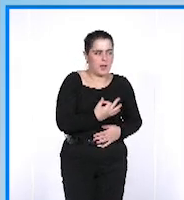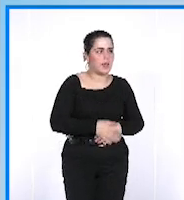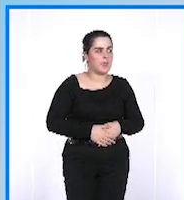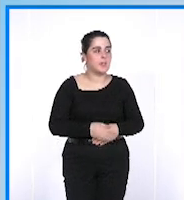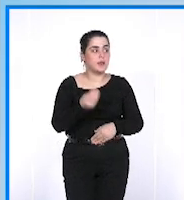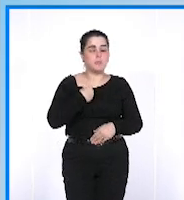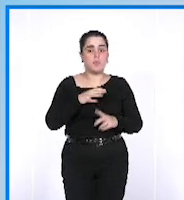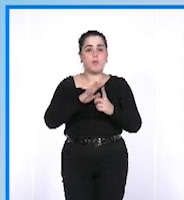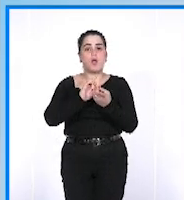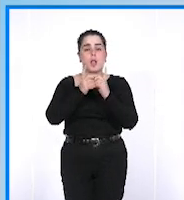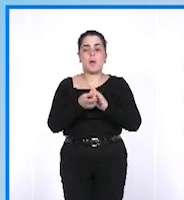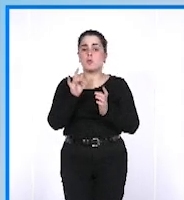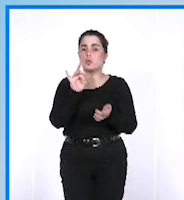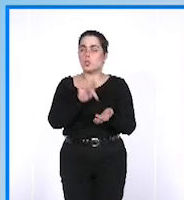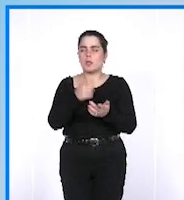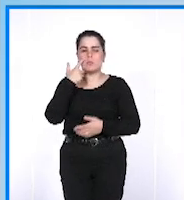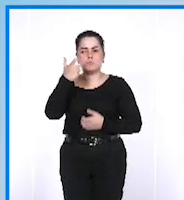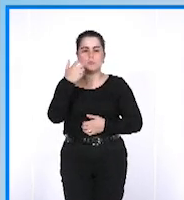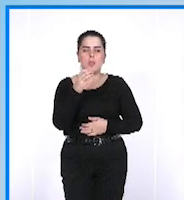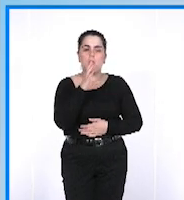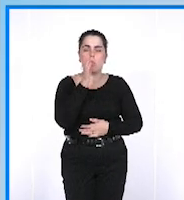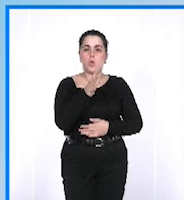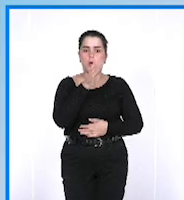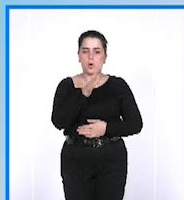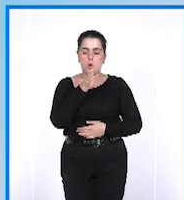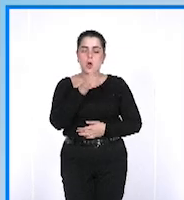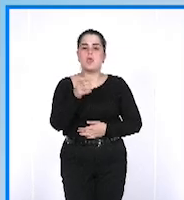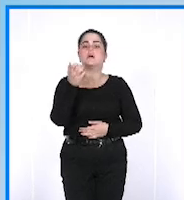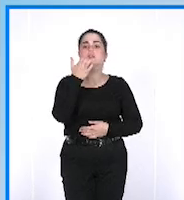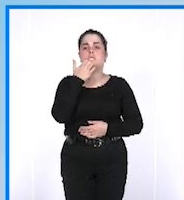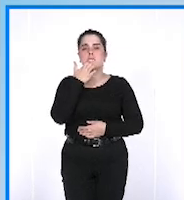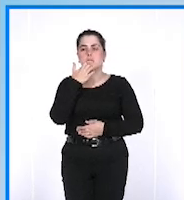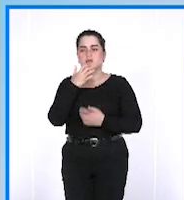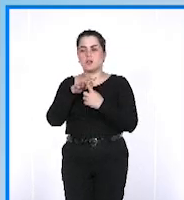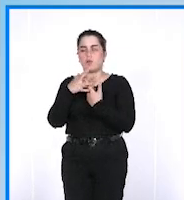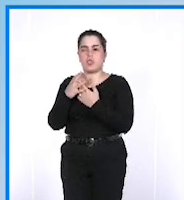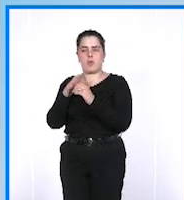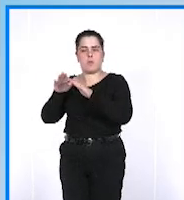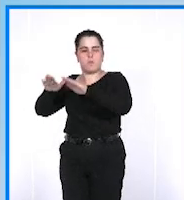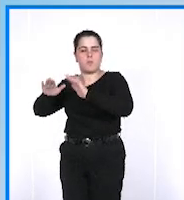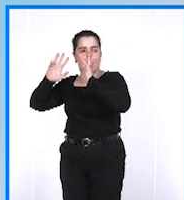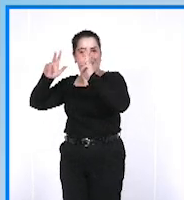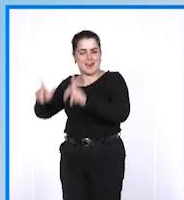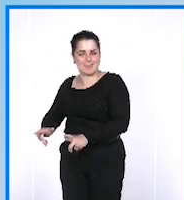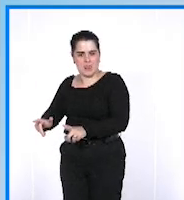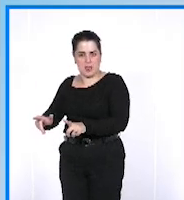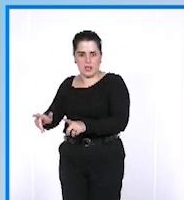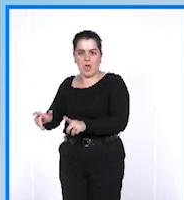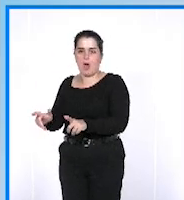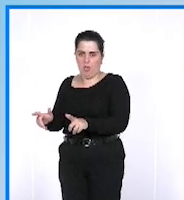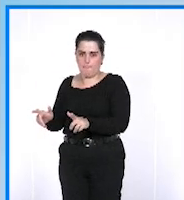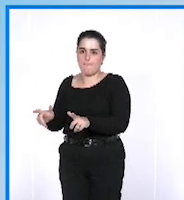este cambio ha sido especialmente significativo en las personas que provienen de un contexto más institucional las personas que provienen de